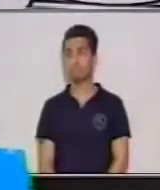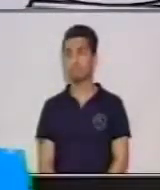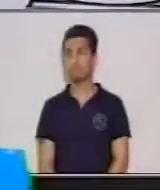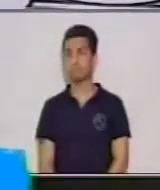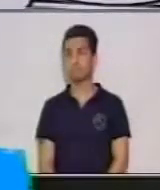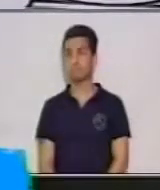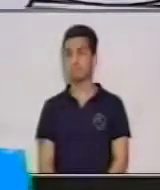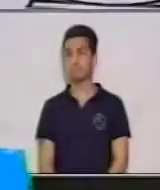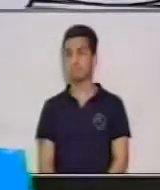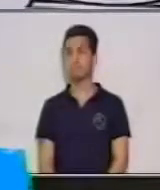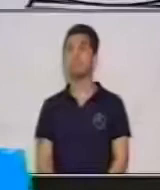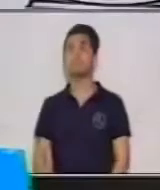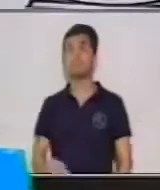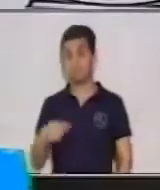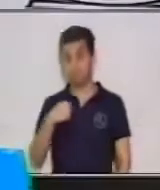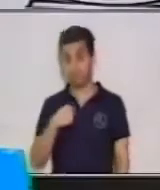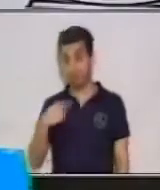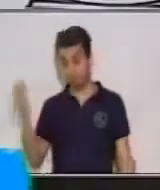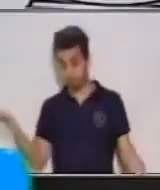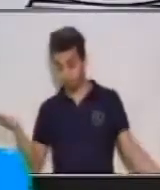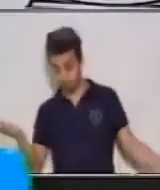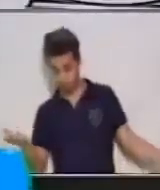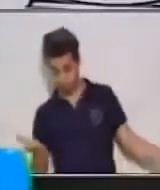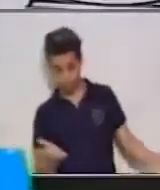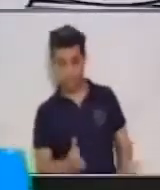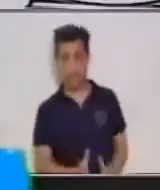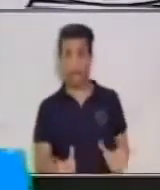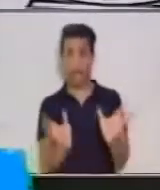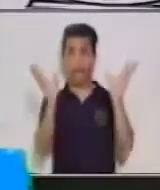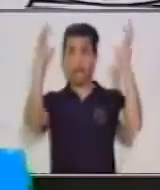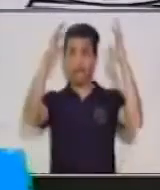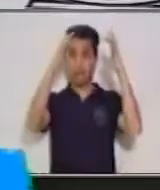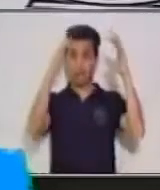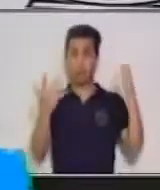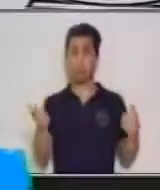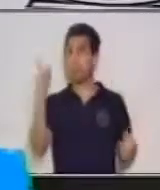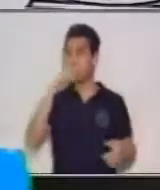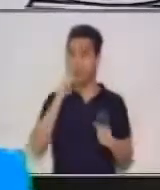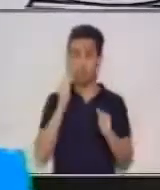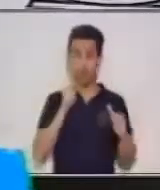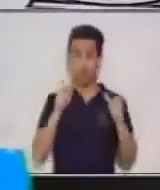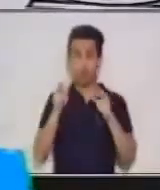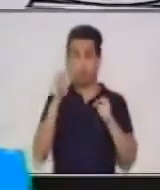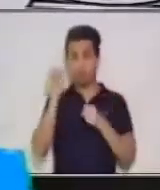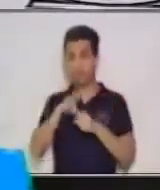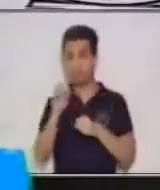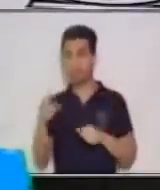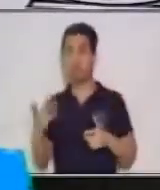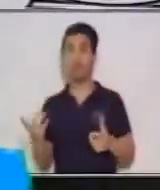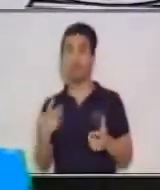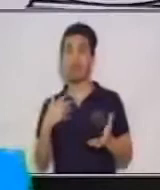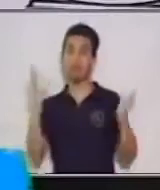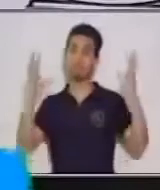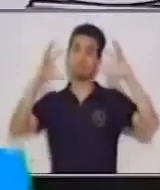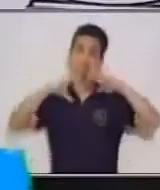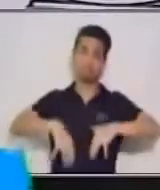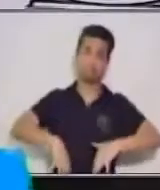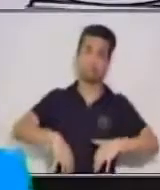Si tenemos tala de árboles, uso de insecticidas y falta de manejo de desechos, vamos a destruir los